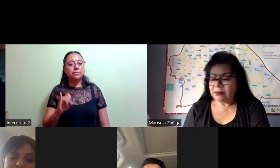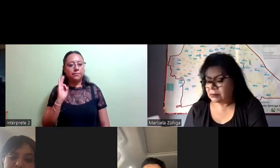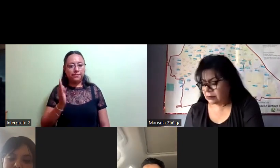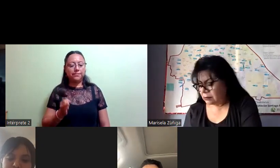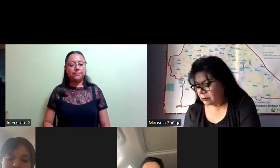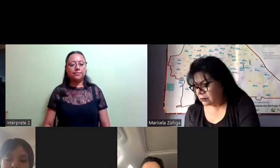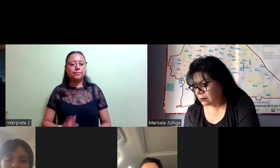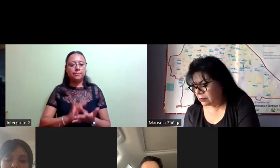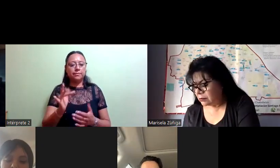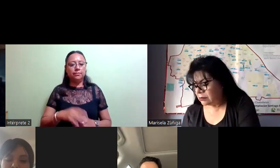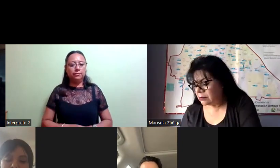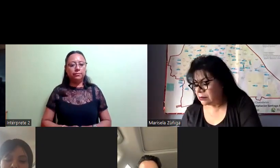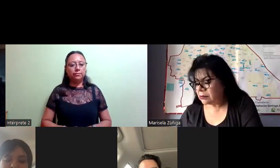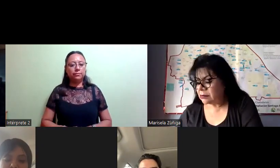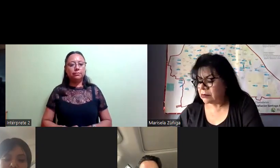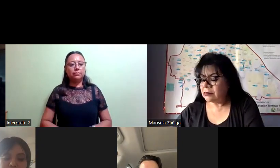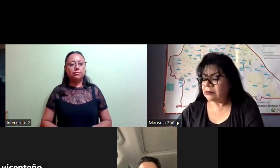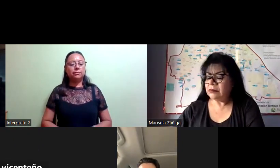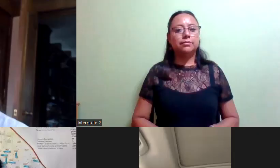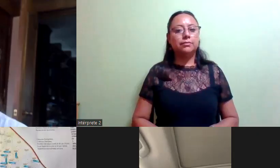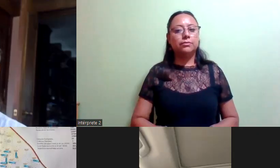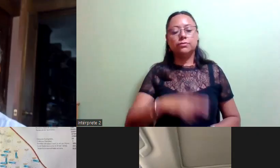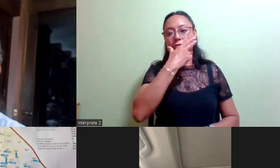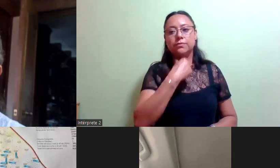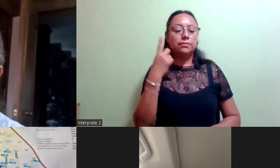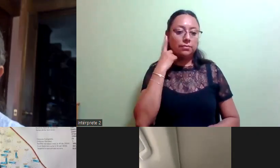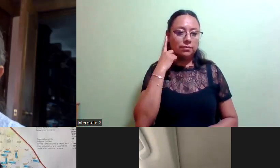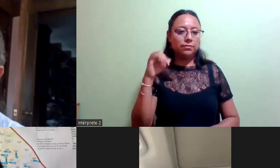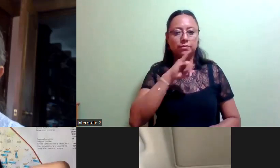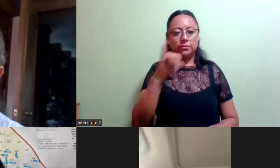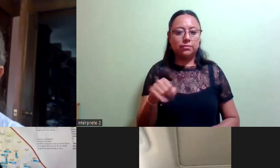Gracias. Diputado Jonathan Colmenares Rentería.